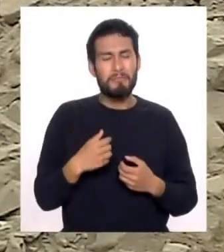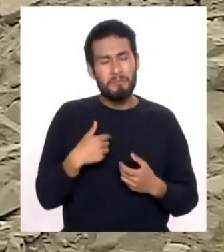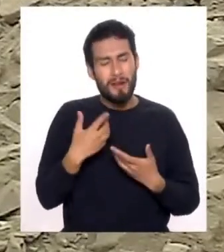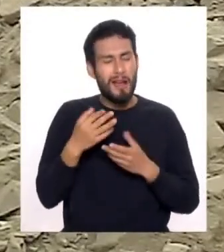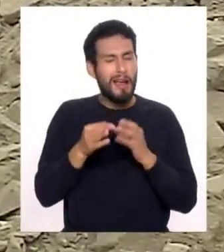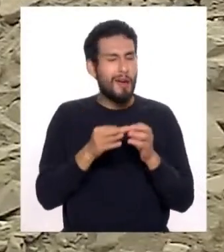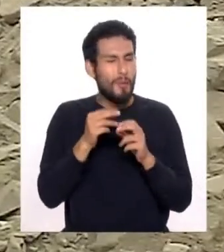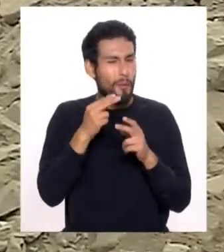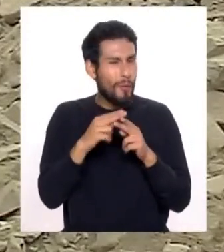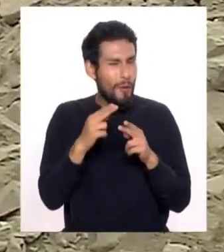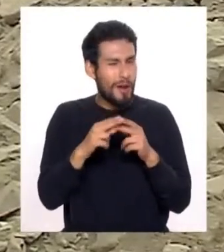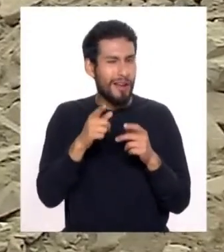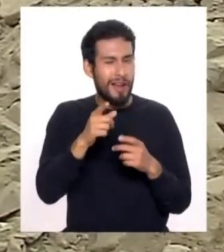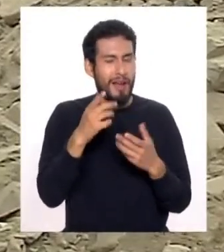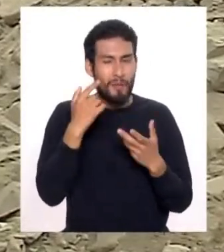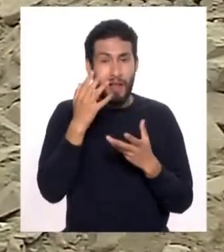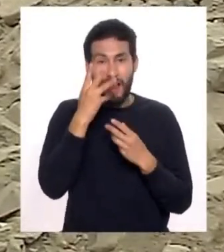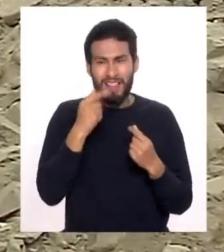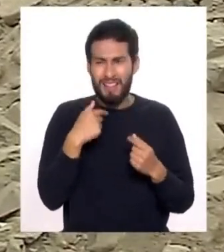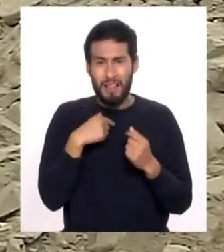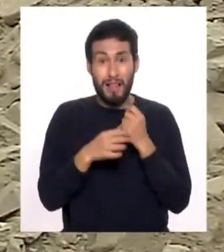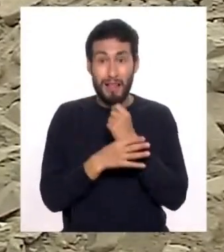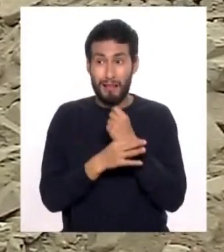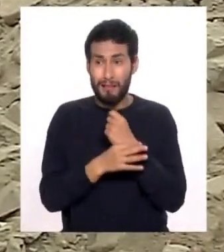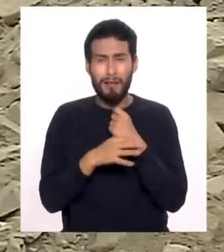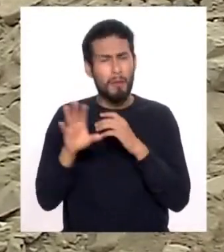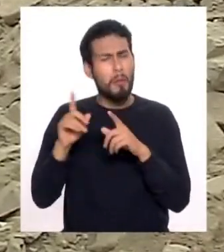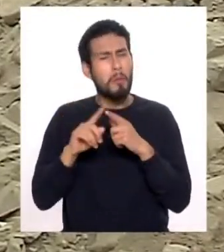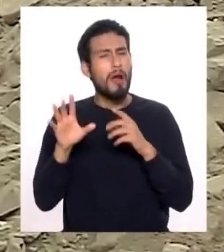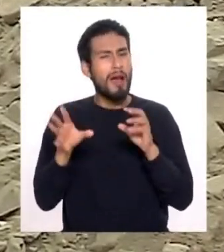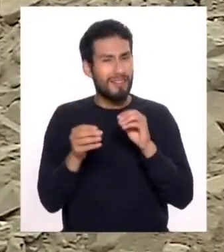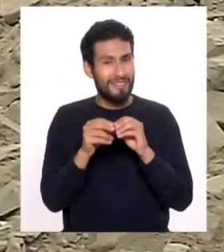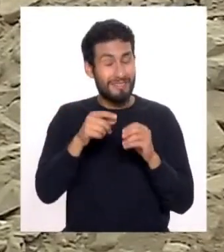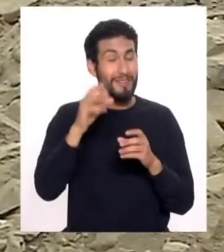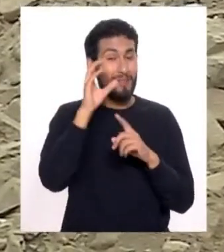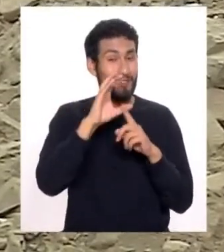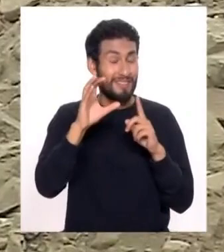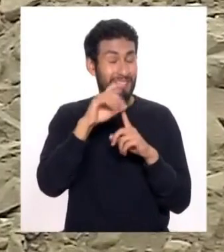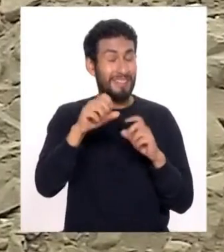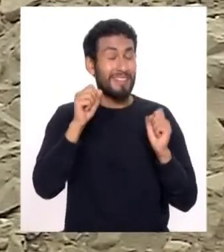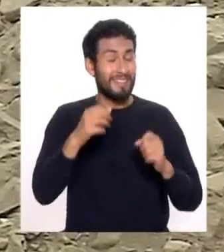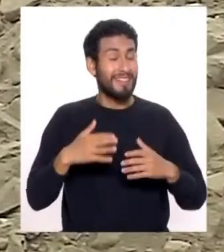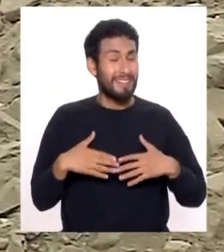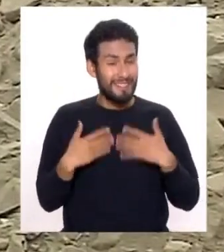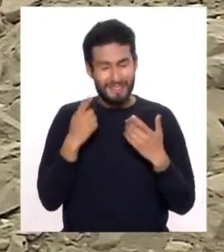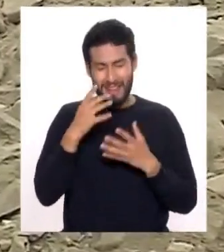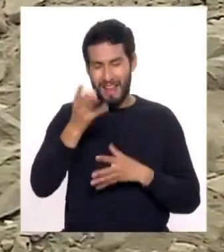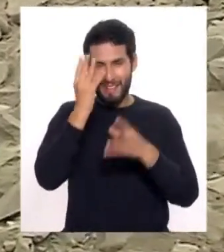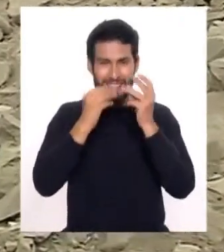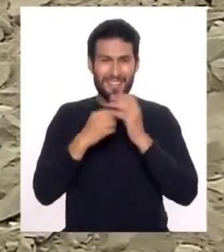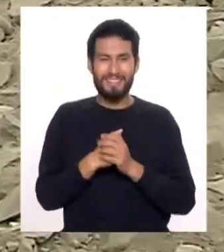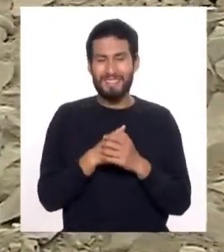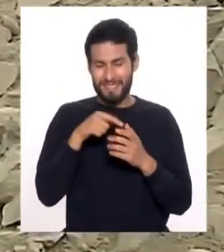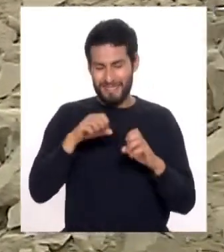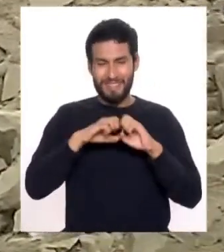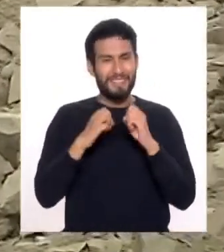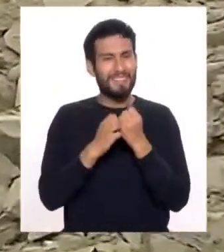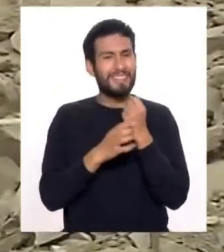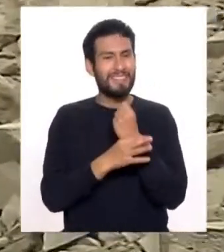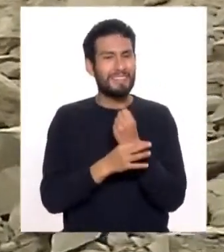para darle un pequeño respiro a este tema de salud, sin dejar de lado que la cultura es algo que nosotros tenemos que fomentar. Y Cuerpo Médico,